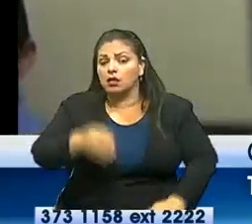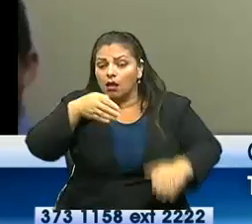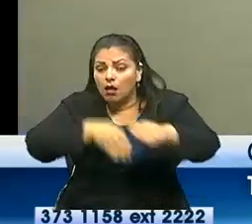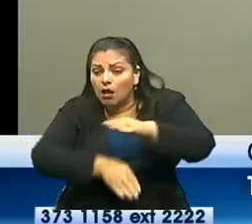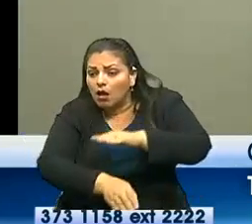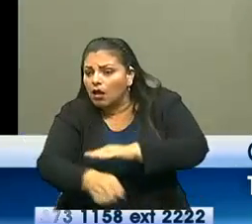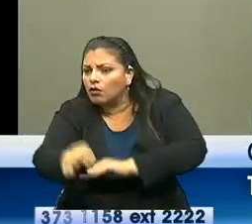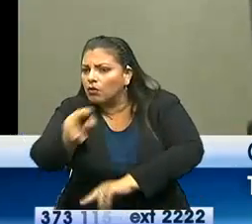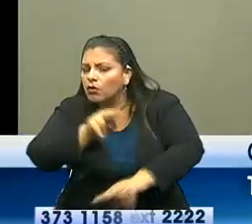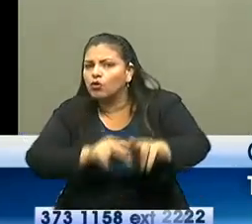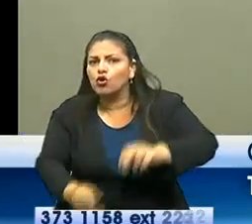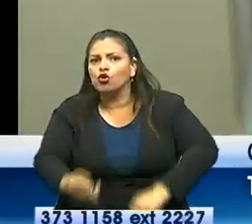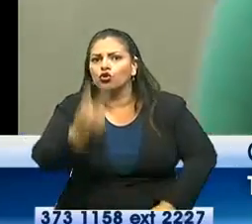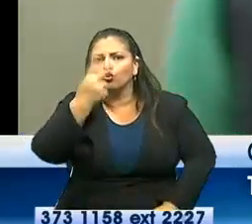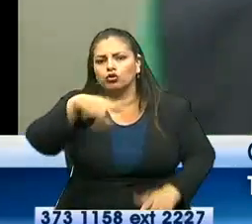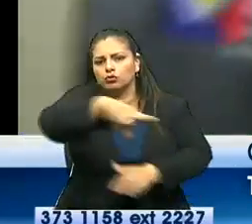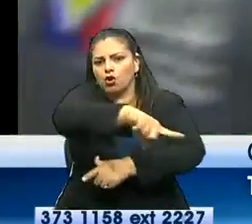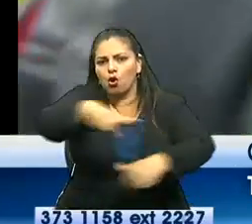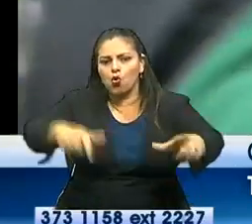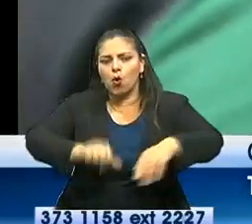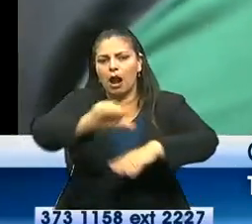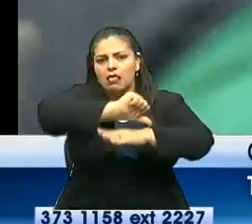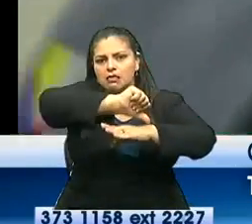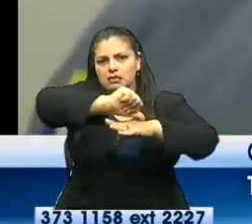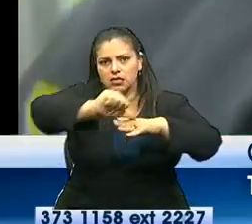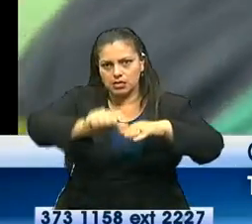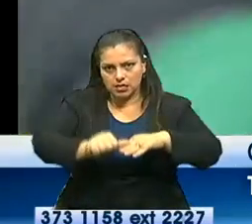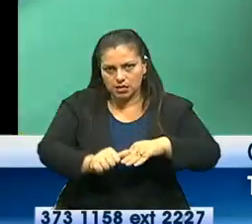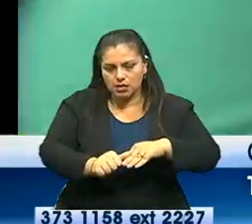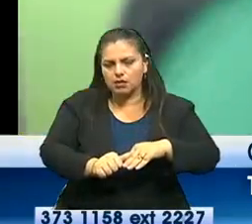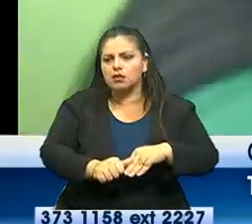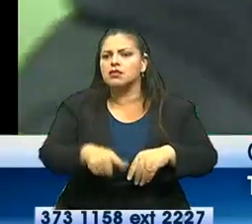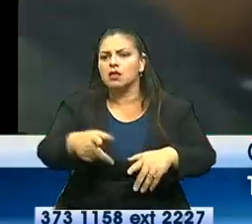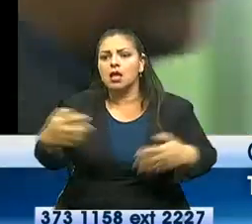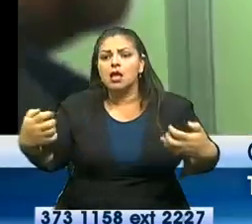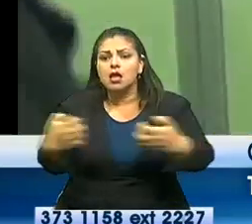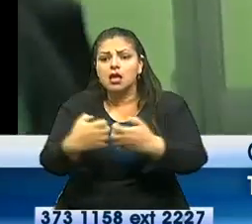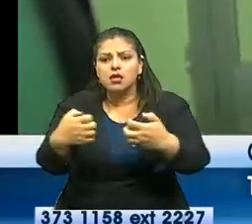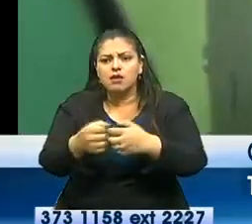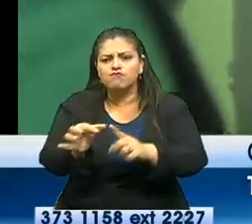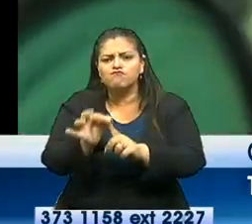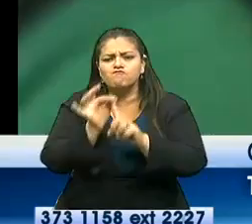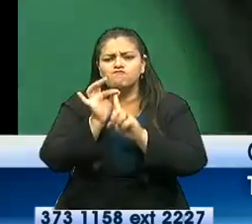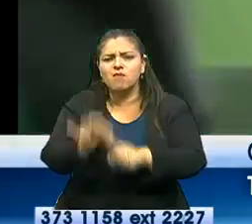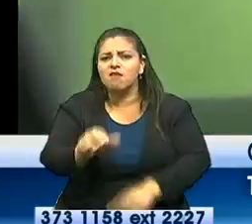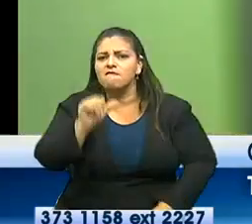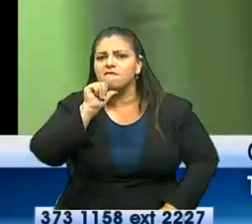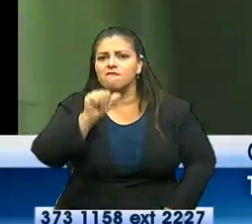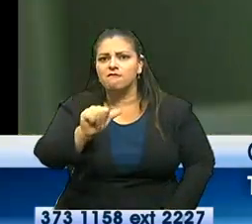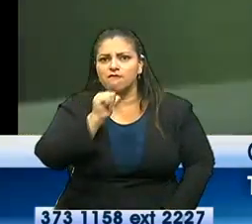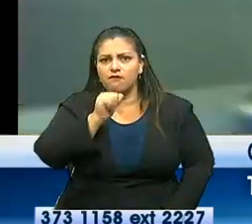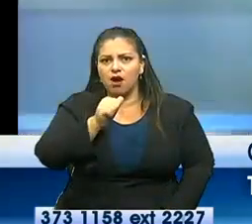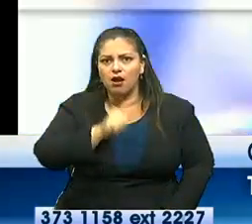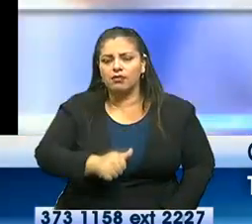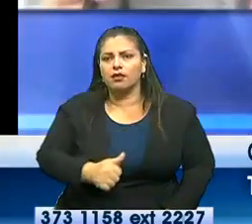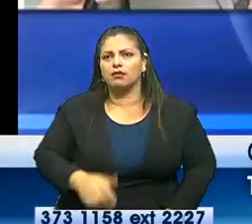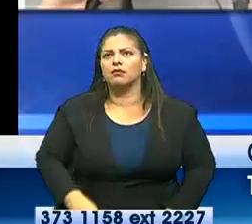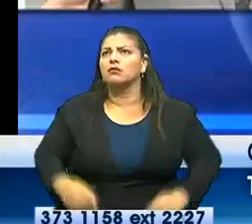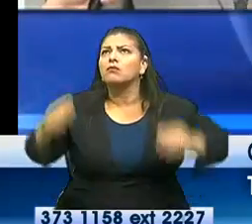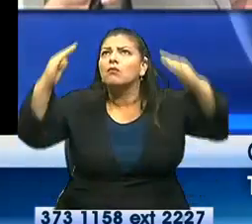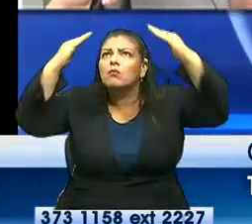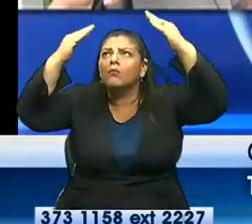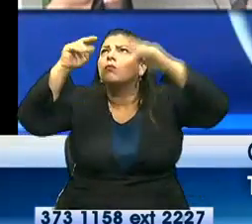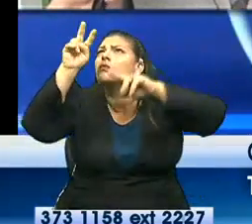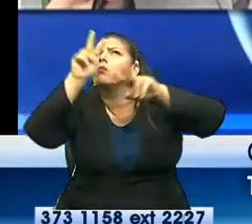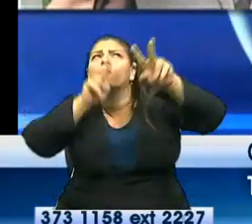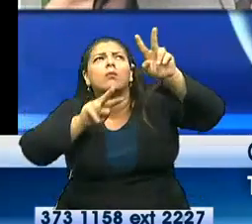está un poco deteriorado. Tiene que implementar un poco el tema de equipamiento, piso y algunos temas en el en lo que es el techo. Podemos verificar